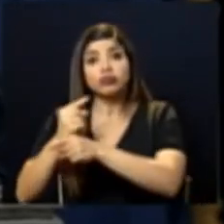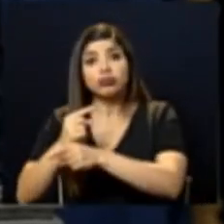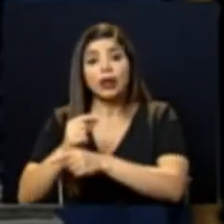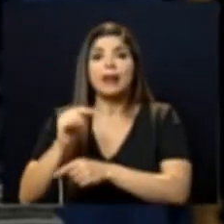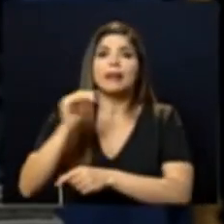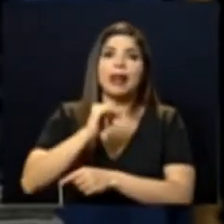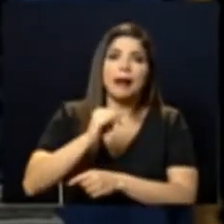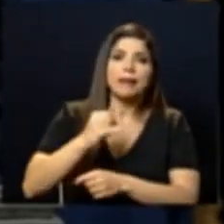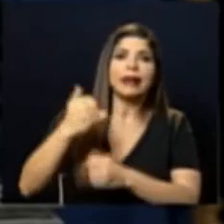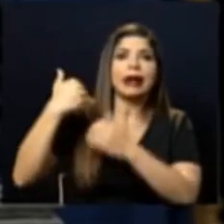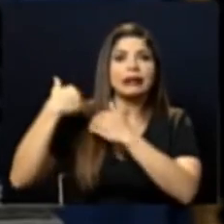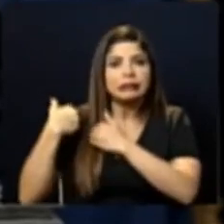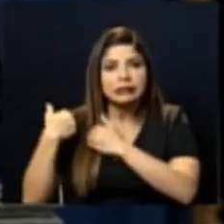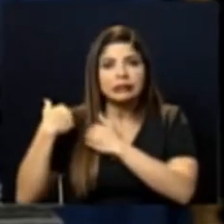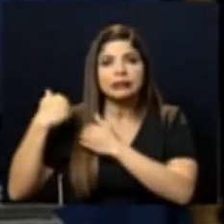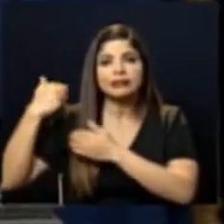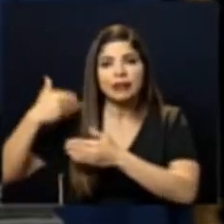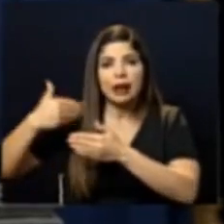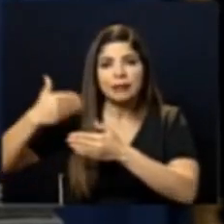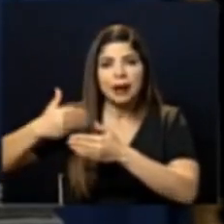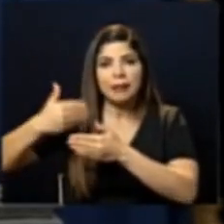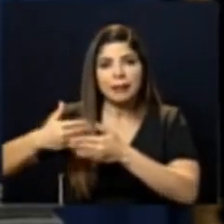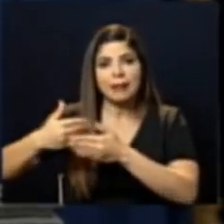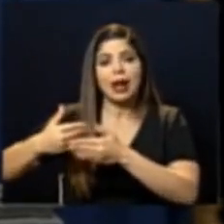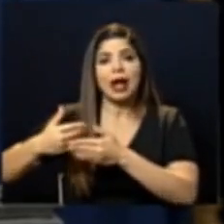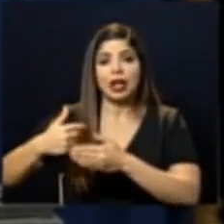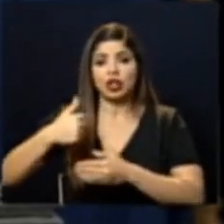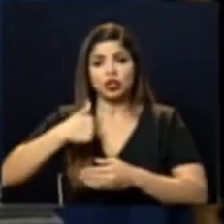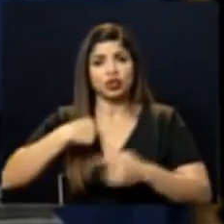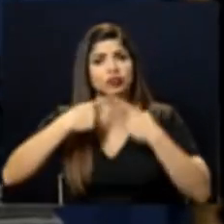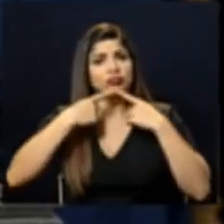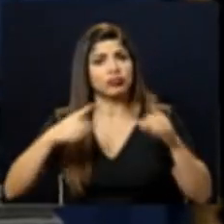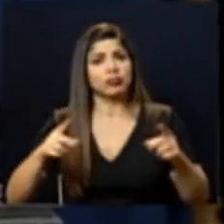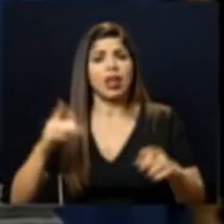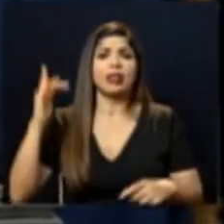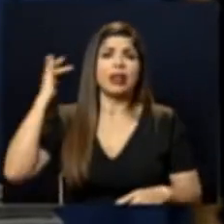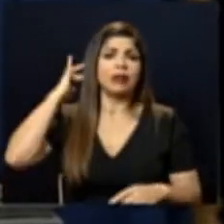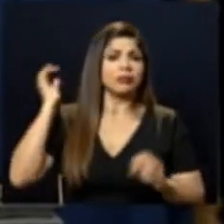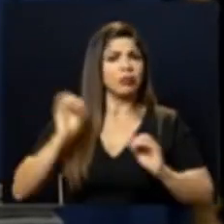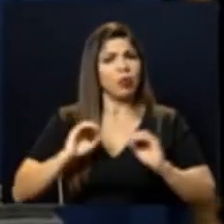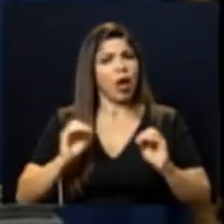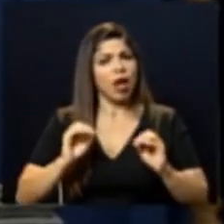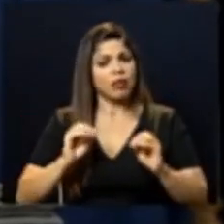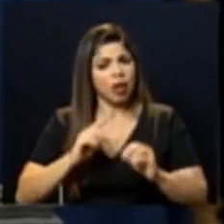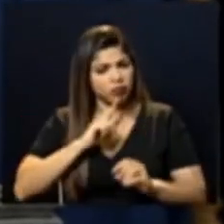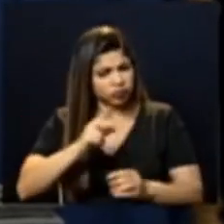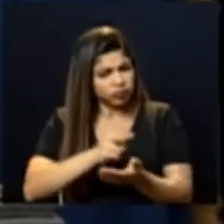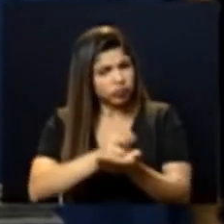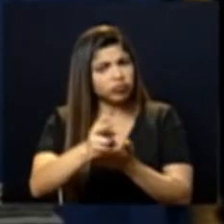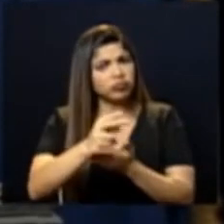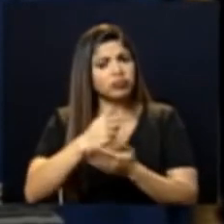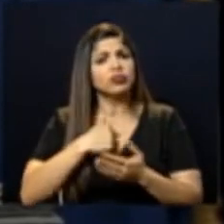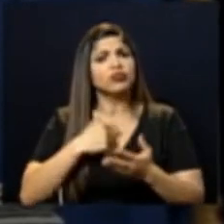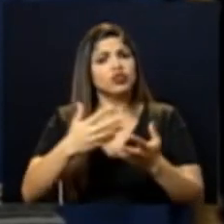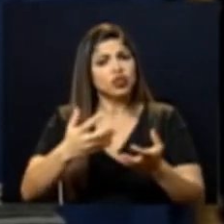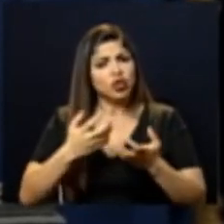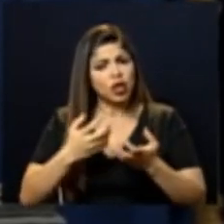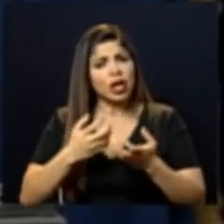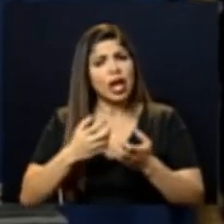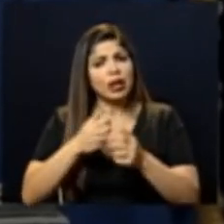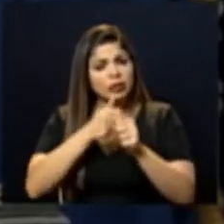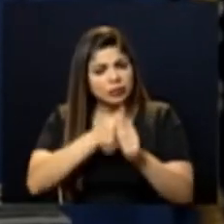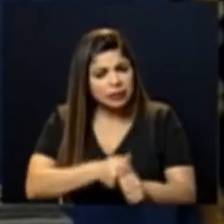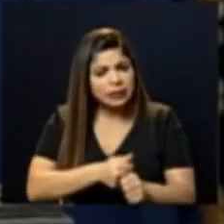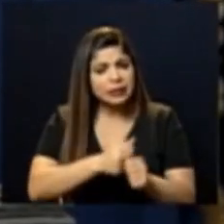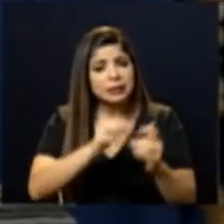hierros. Igual de claro, sin disimular, quiero ser con los